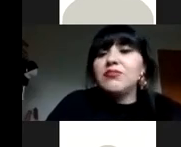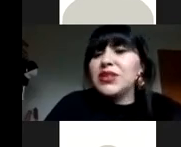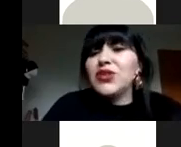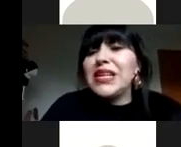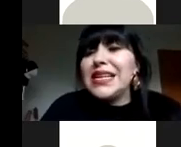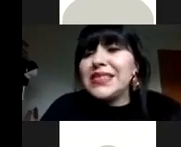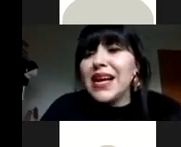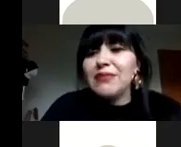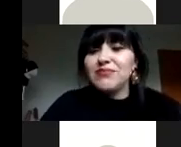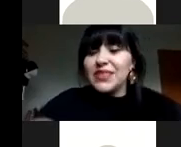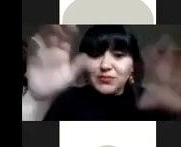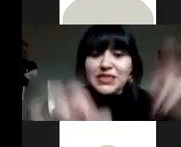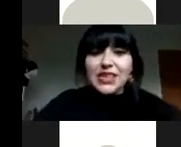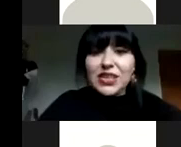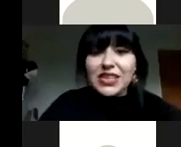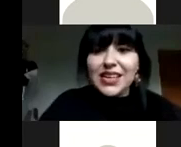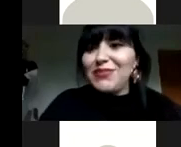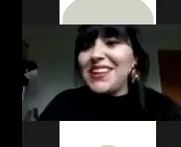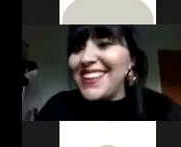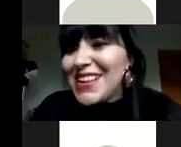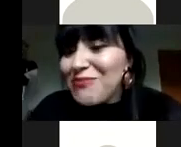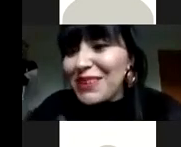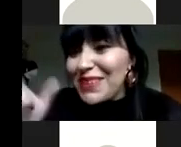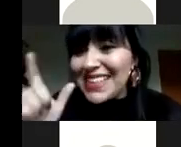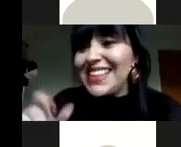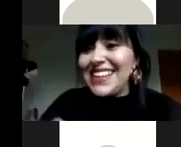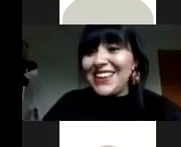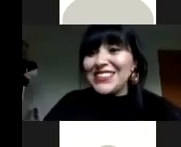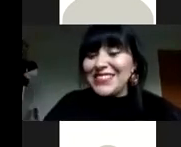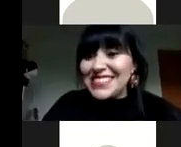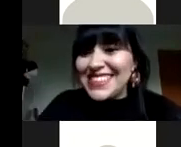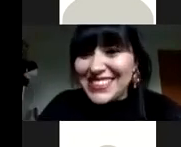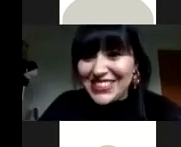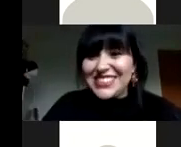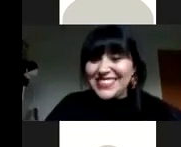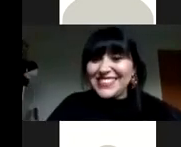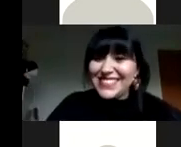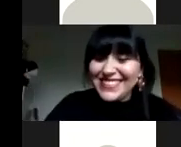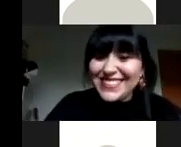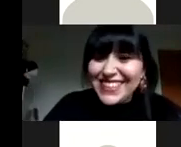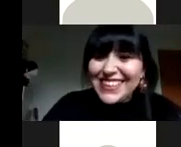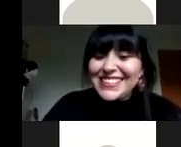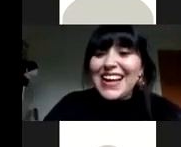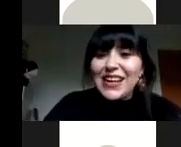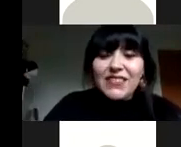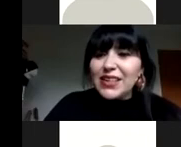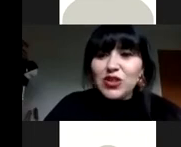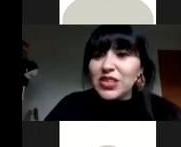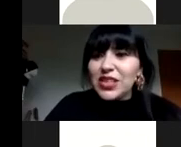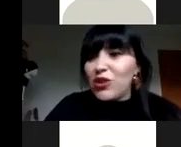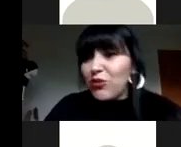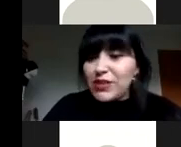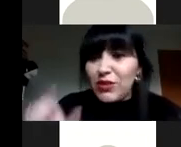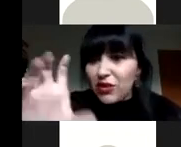Ajá, que soy lesa. Pensé que lo tenía aquí. Me quedé en la otra presentación. Ya, a ver,